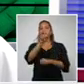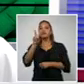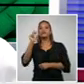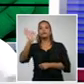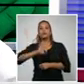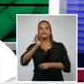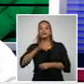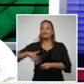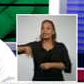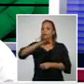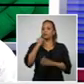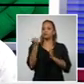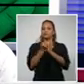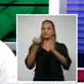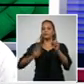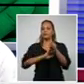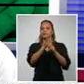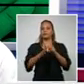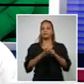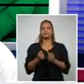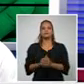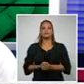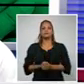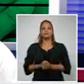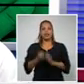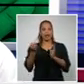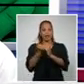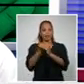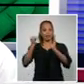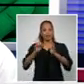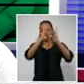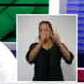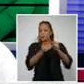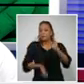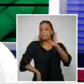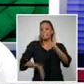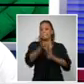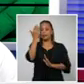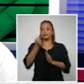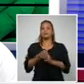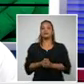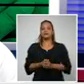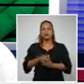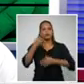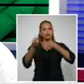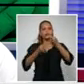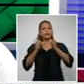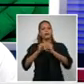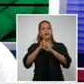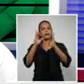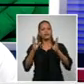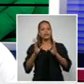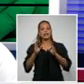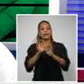los diagnosticados. Activos, la cifra más elevada, me lo decía esta mañana la especialista, la doctora